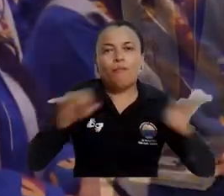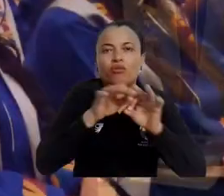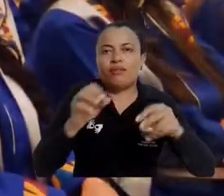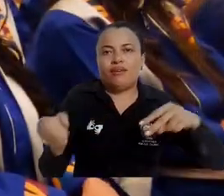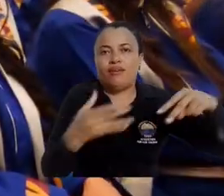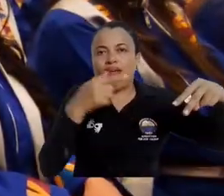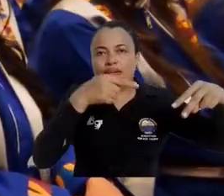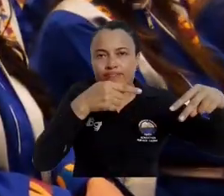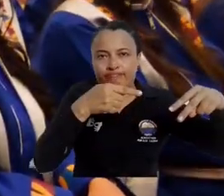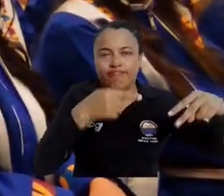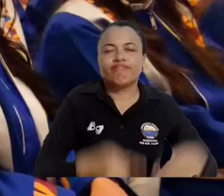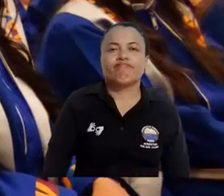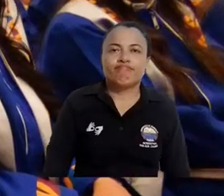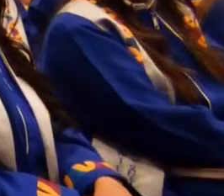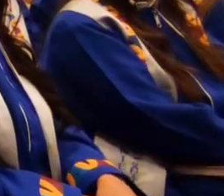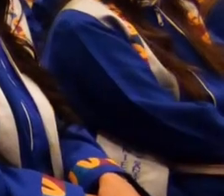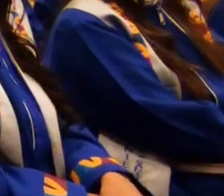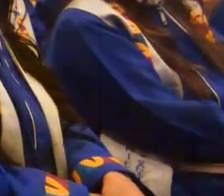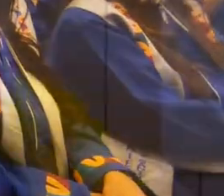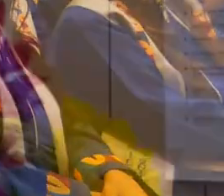educación.